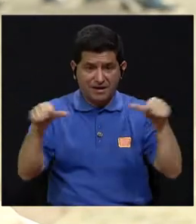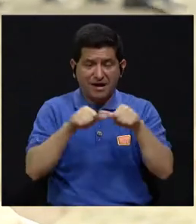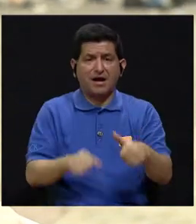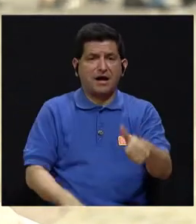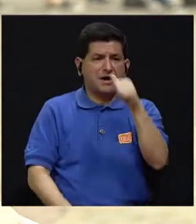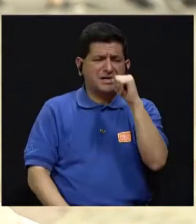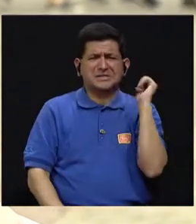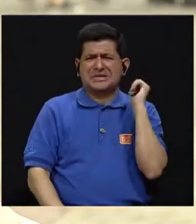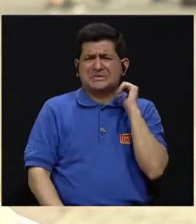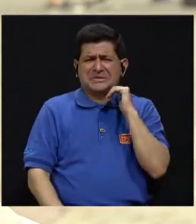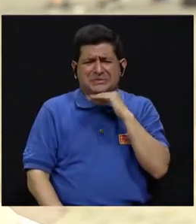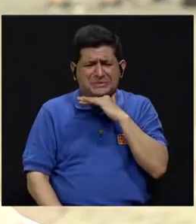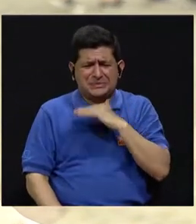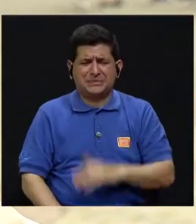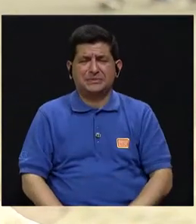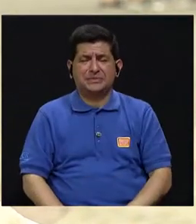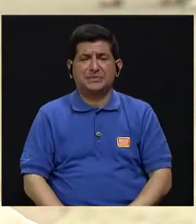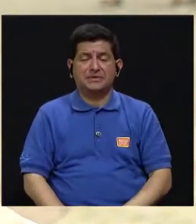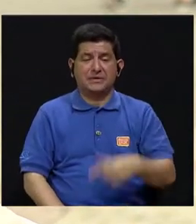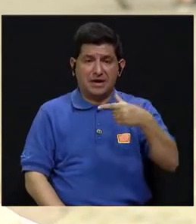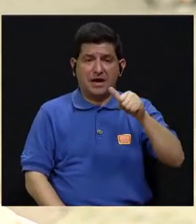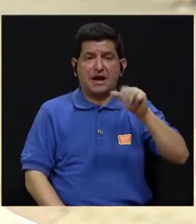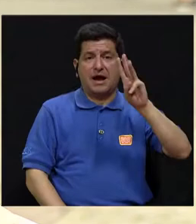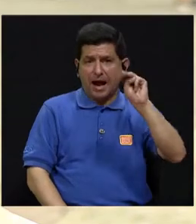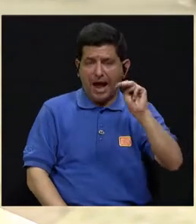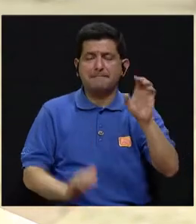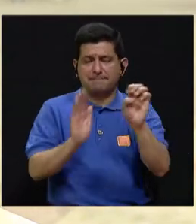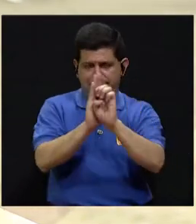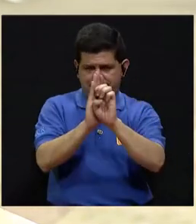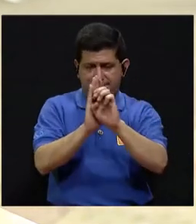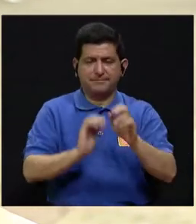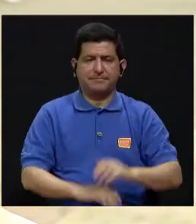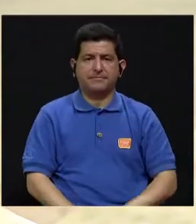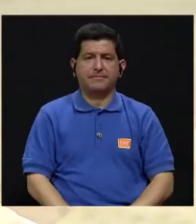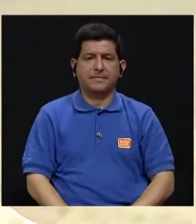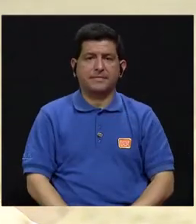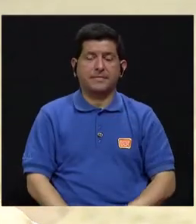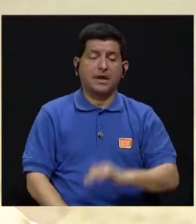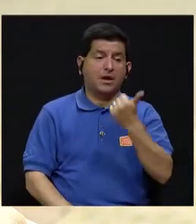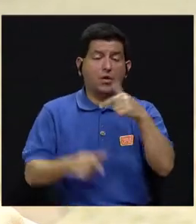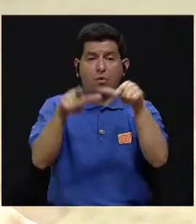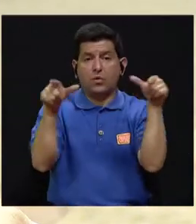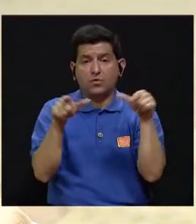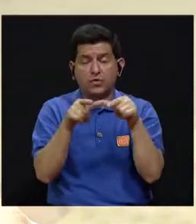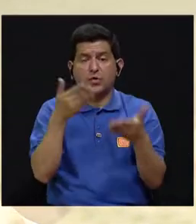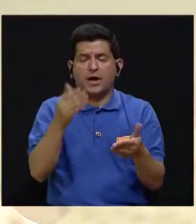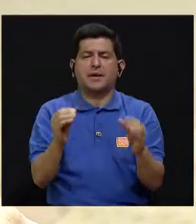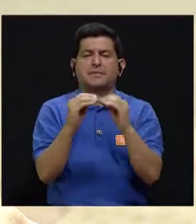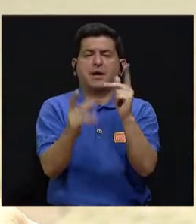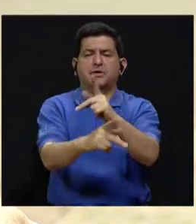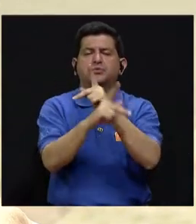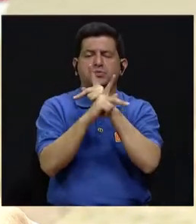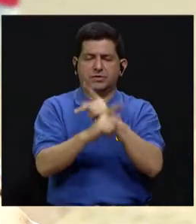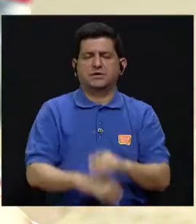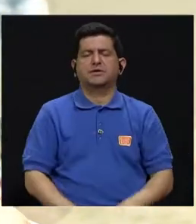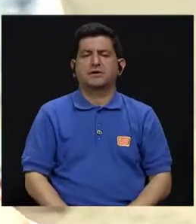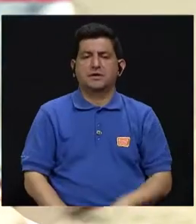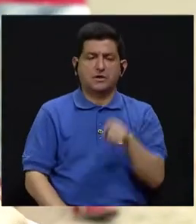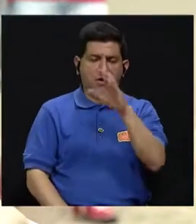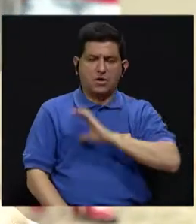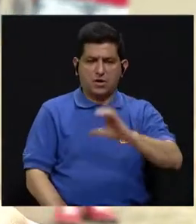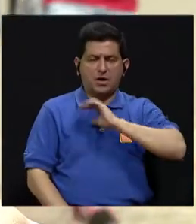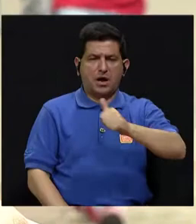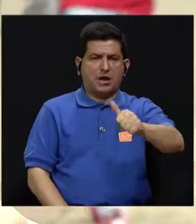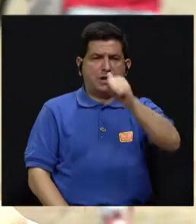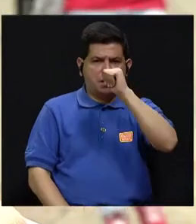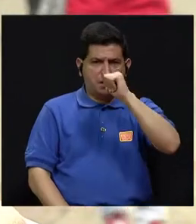con aguas bastante contaminadas, como lo es el gran área metropolitana, y por otro lado tenemos ya zonas más protegidas en reservas donde la